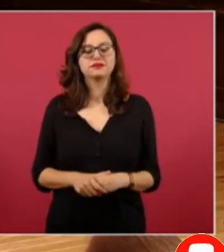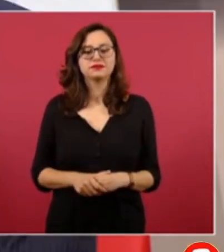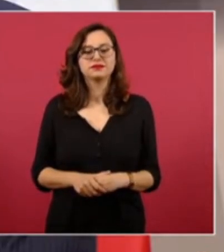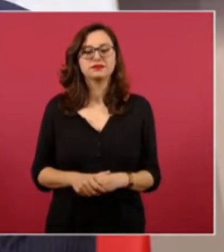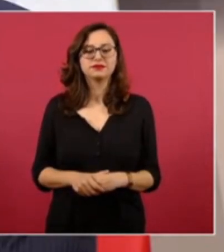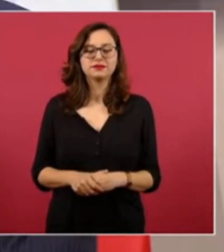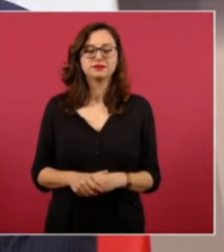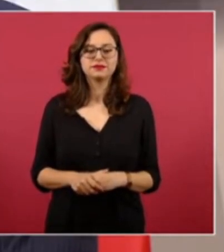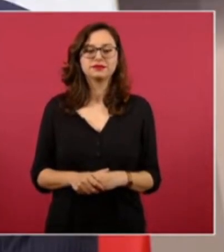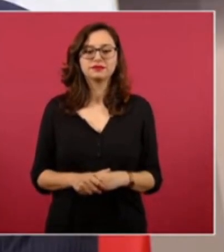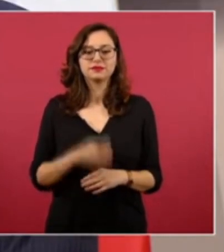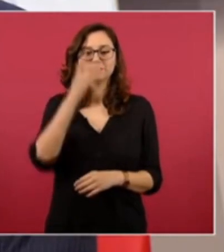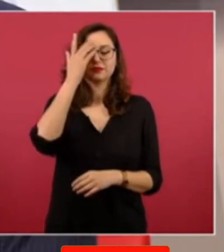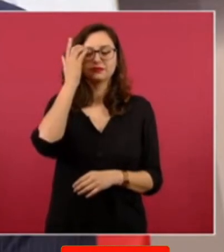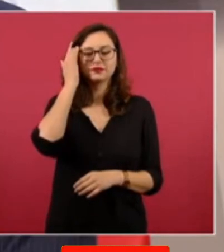Es